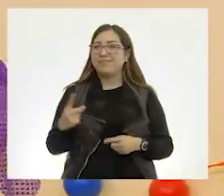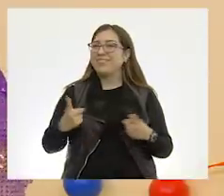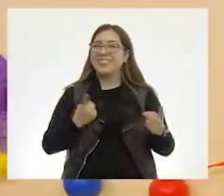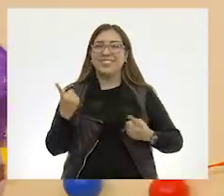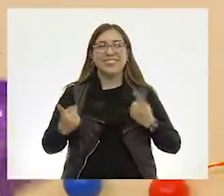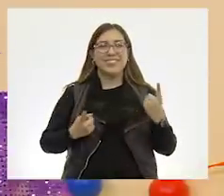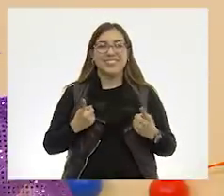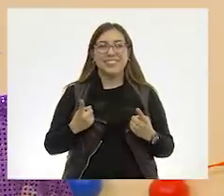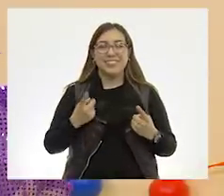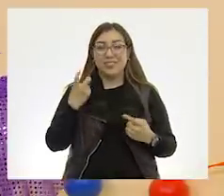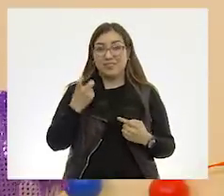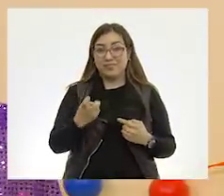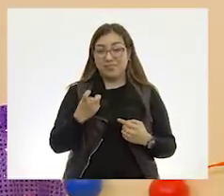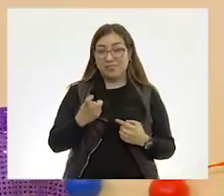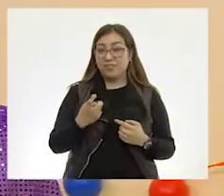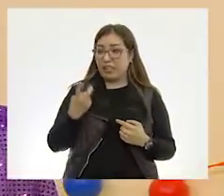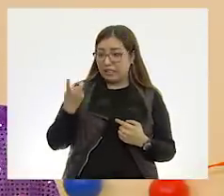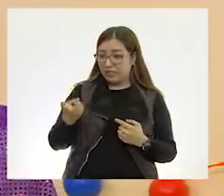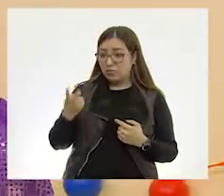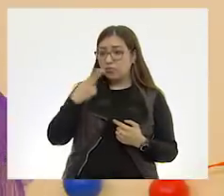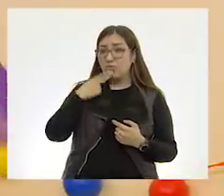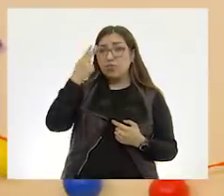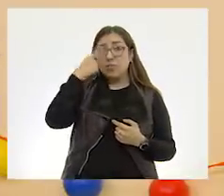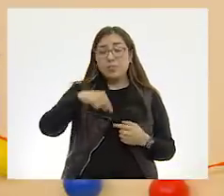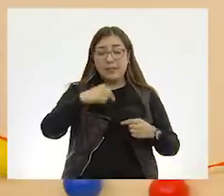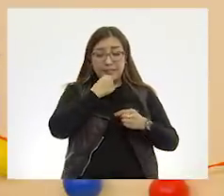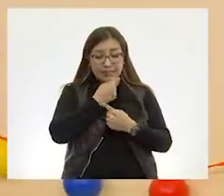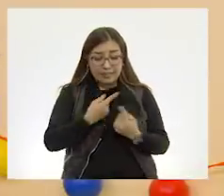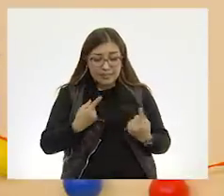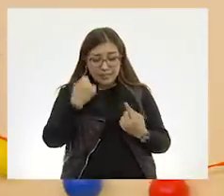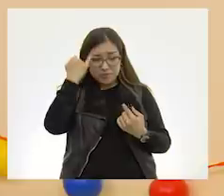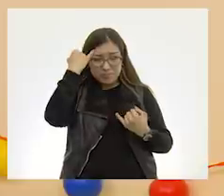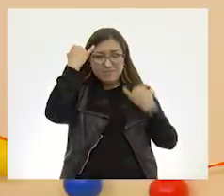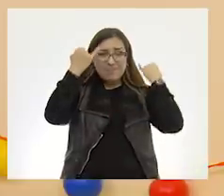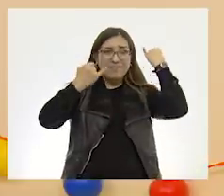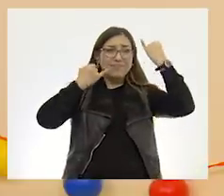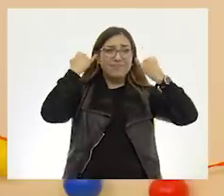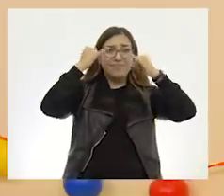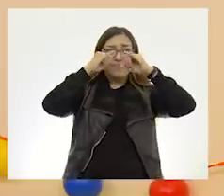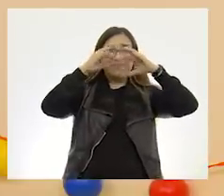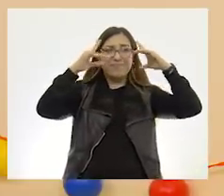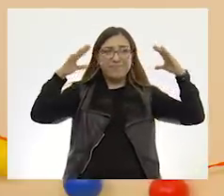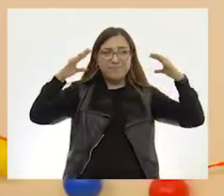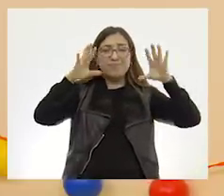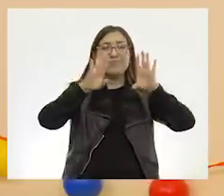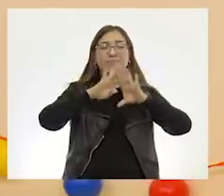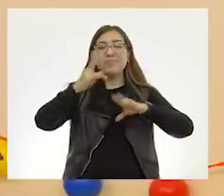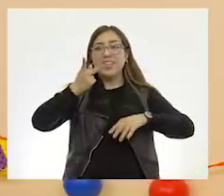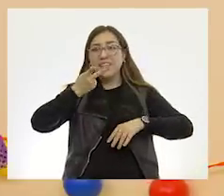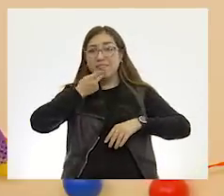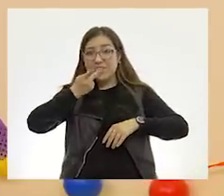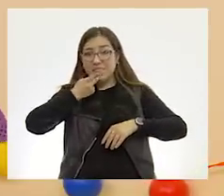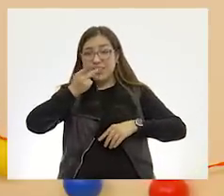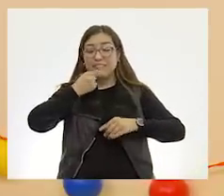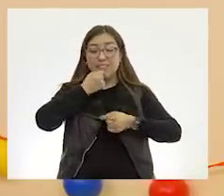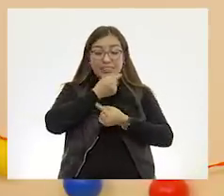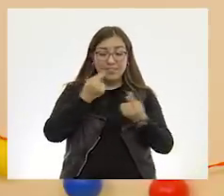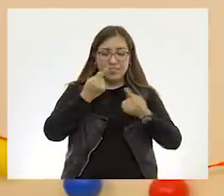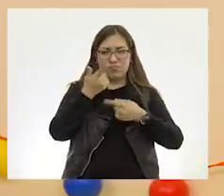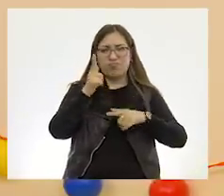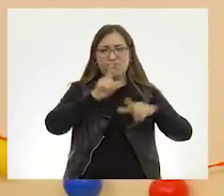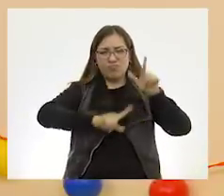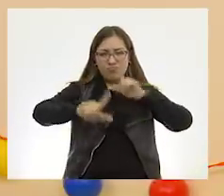divertido! Con ello se potencia su imaginación, su lenguaje, su capacidad visual y sobre todo ese